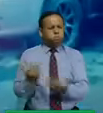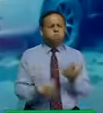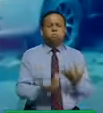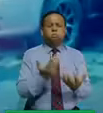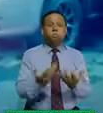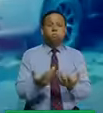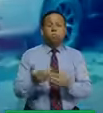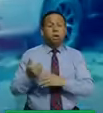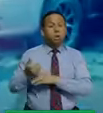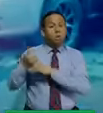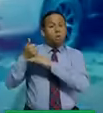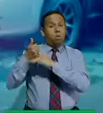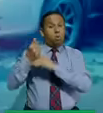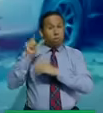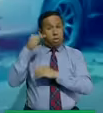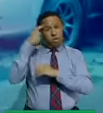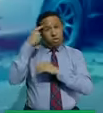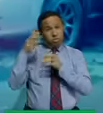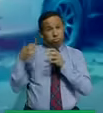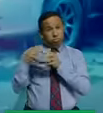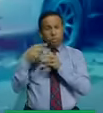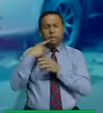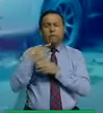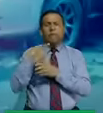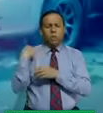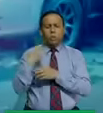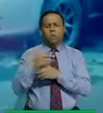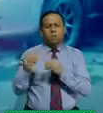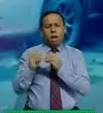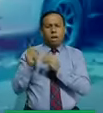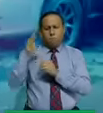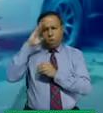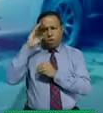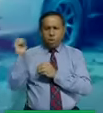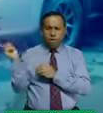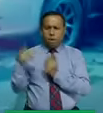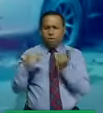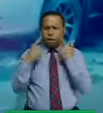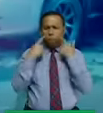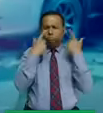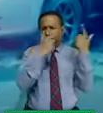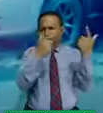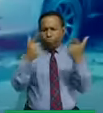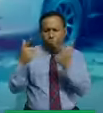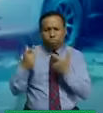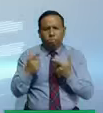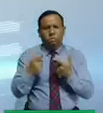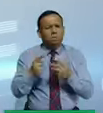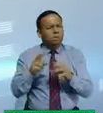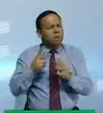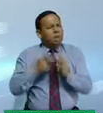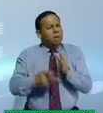urbano. Se investiga si se trata de un enfrentamiento entre bandas.